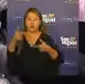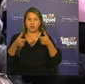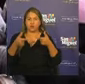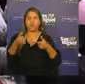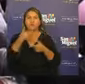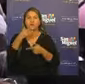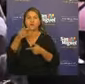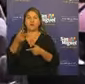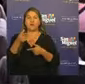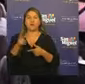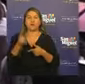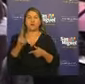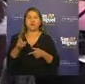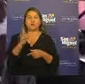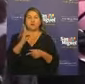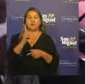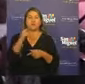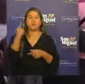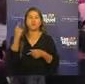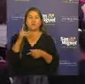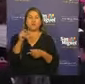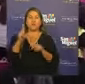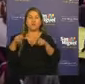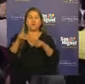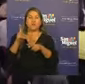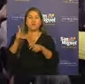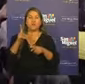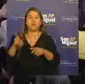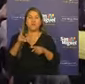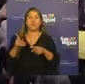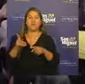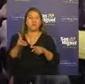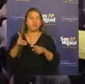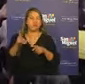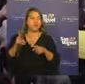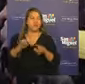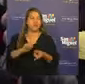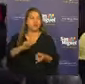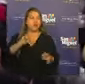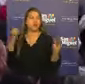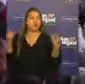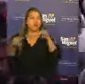la Dirección Nacional y Regional de Convergencia Social.